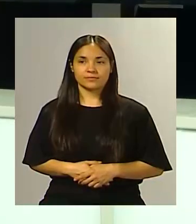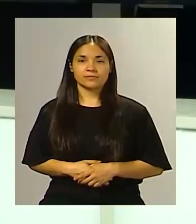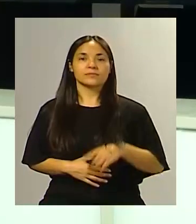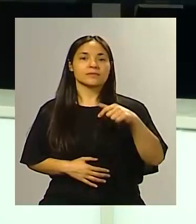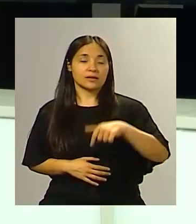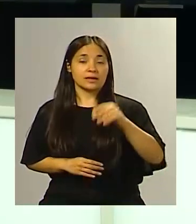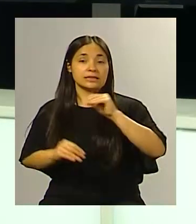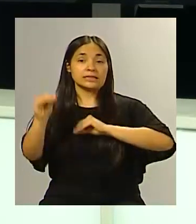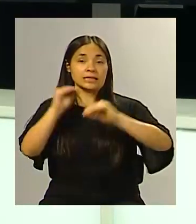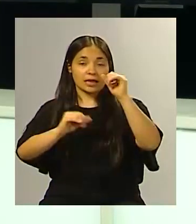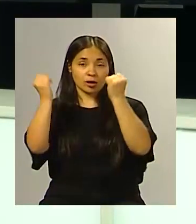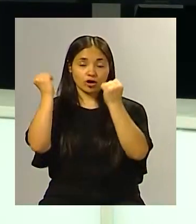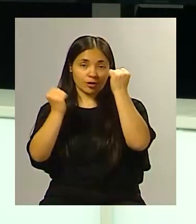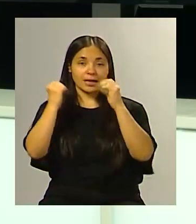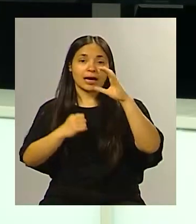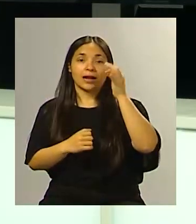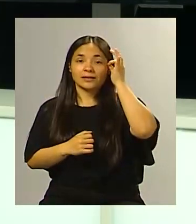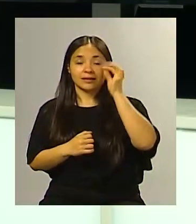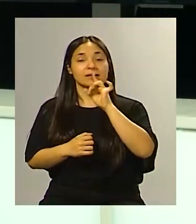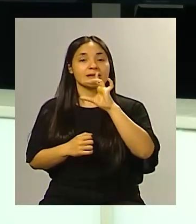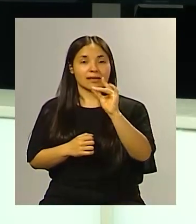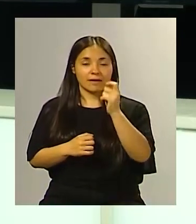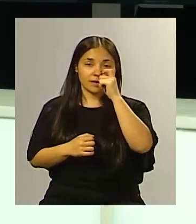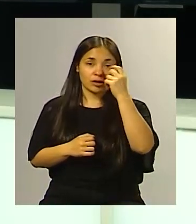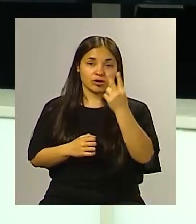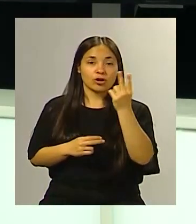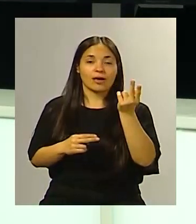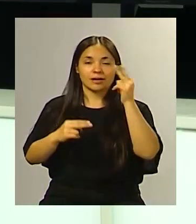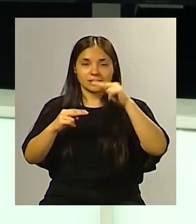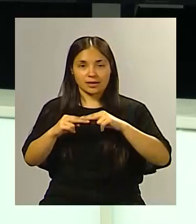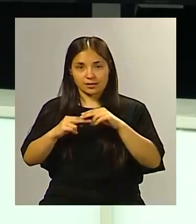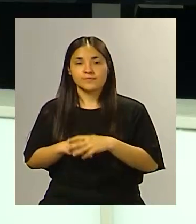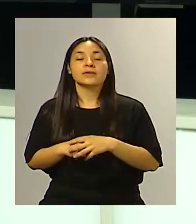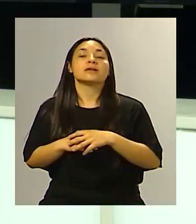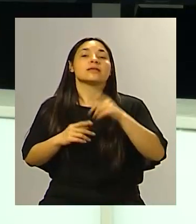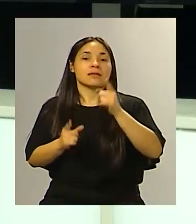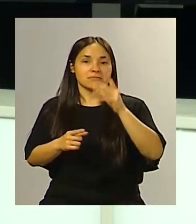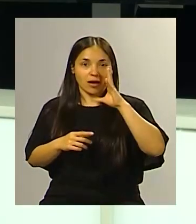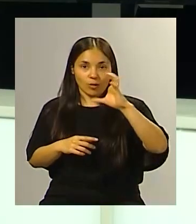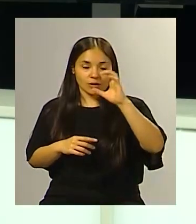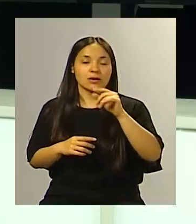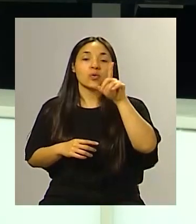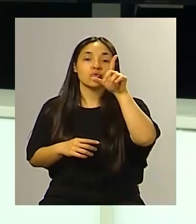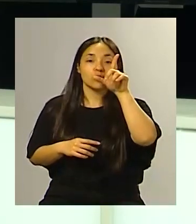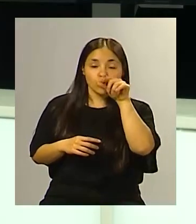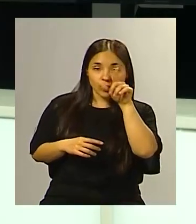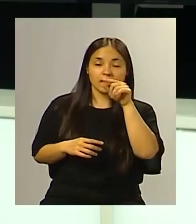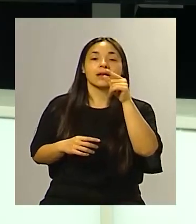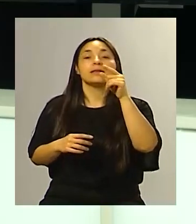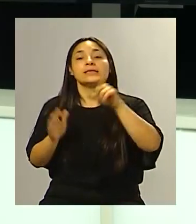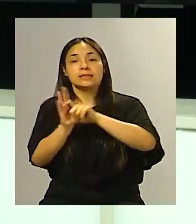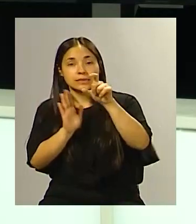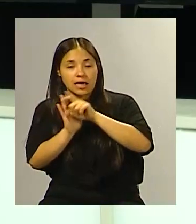Seguimos aquí en Chat Económico en el 30 de la TDA, 22 en Supercanal HD. También recuerden que estamos en las redes, estamos en Twitter, en Instagram y